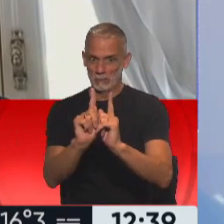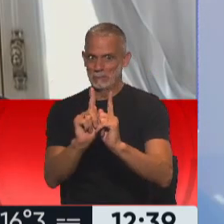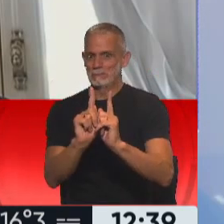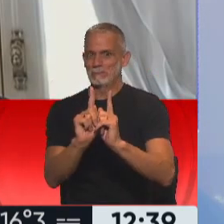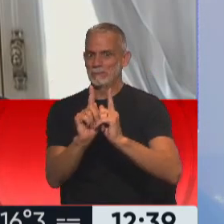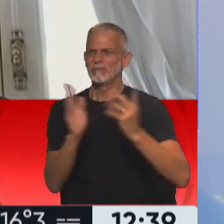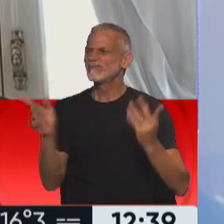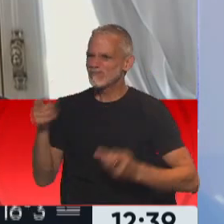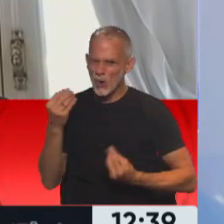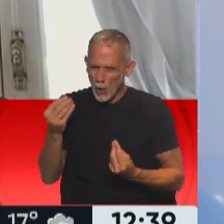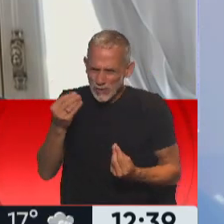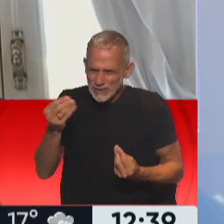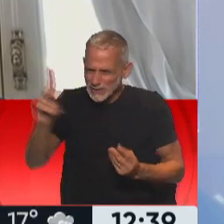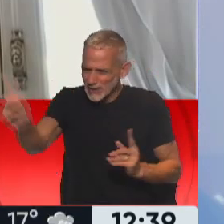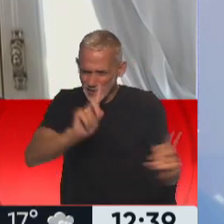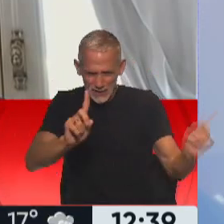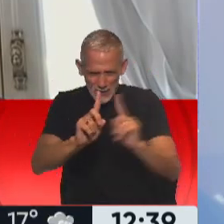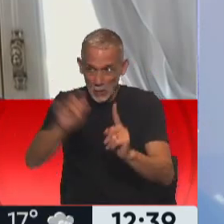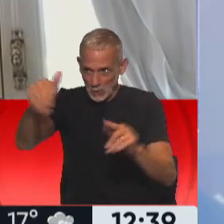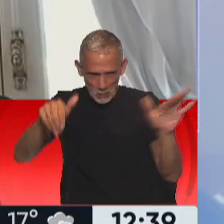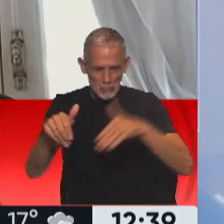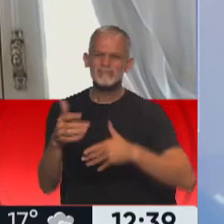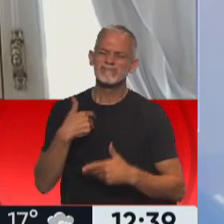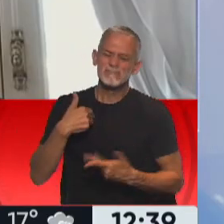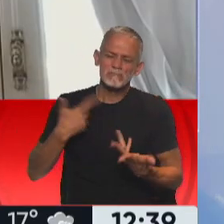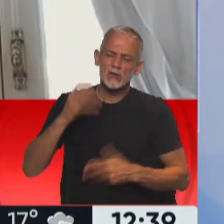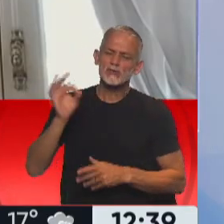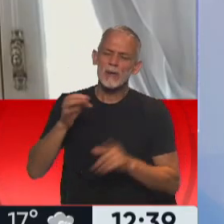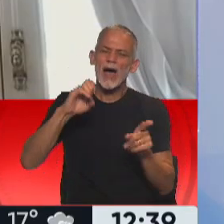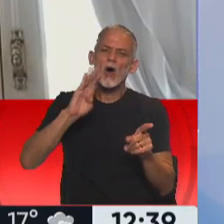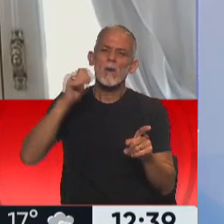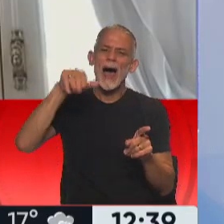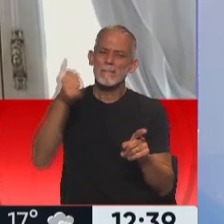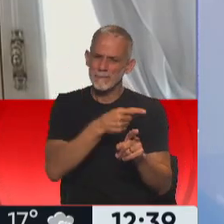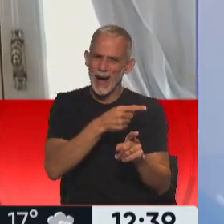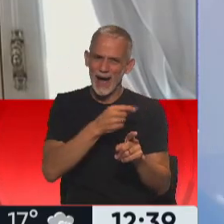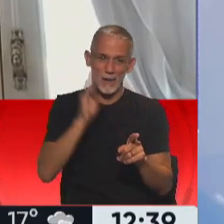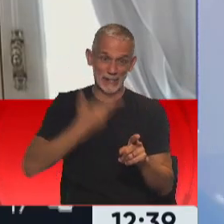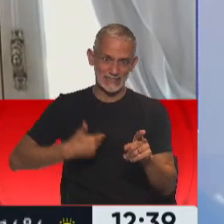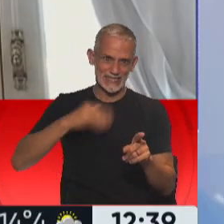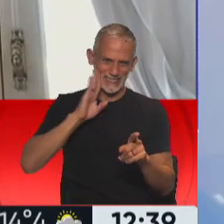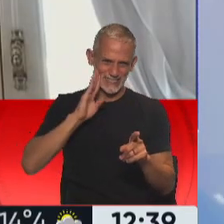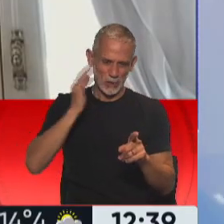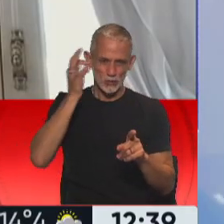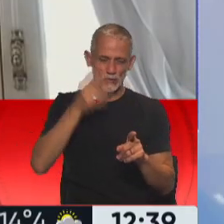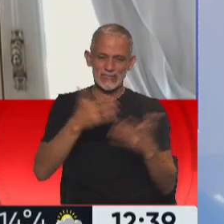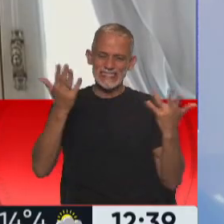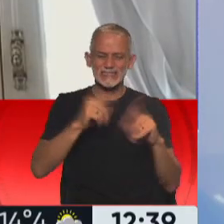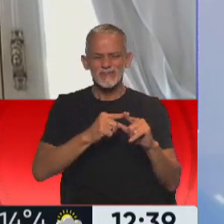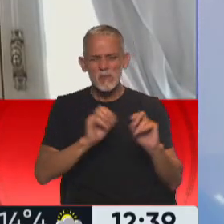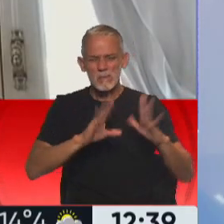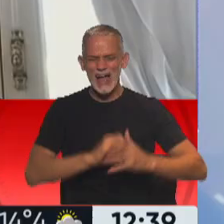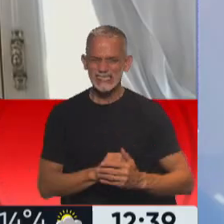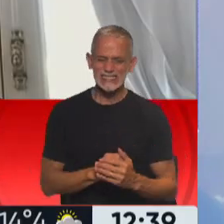Entonces le digo, ¿cómo hiciste? Y bueno, me dice, yo sabía que Obama necesitaba, que había tenido como una mala